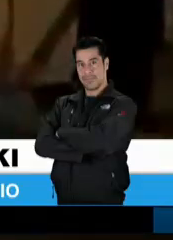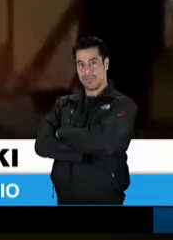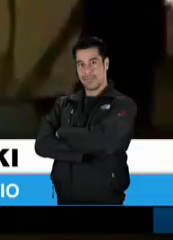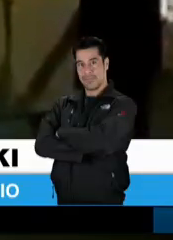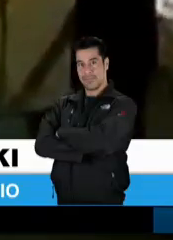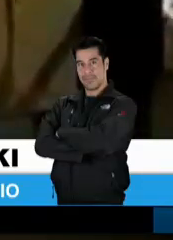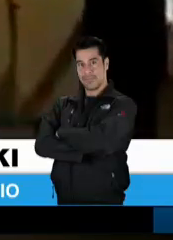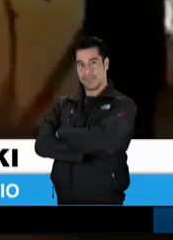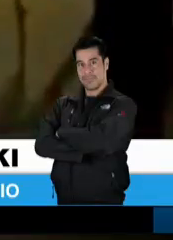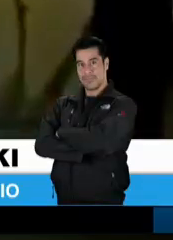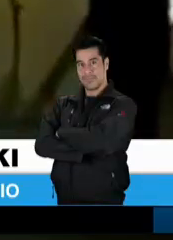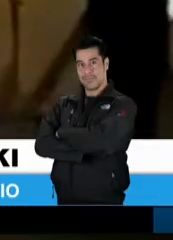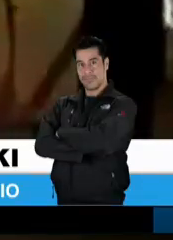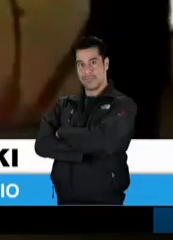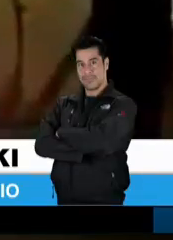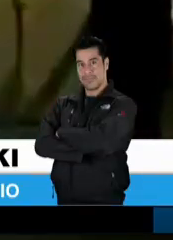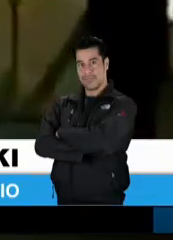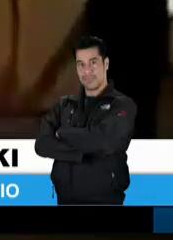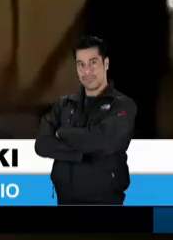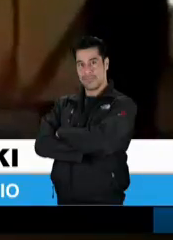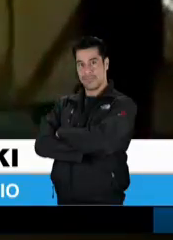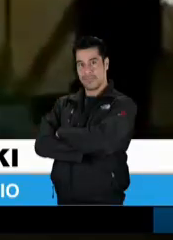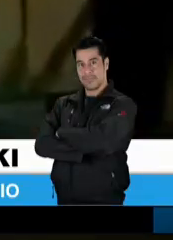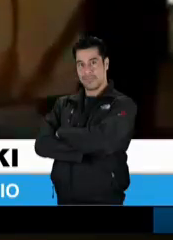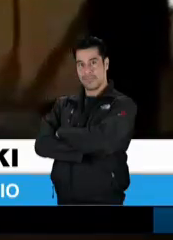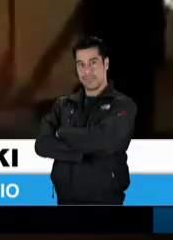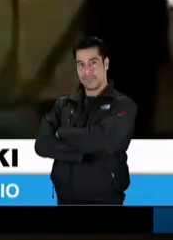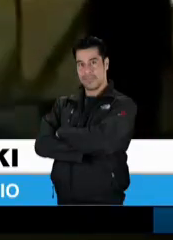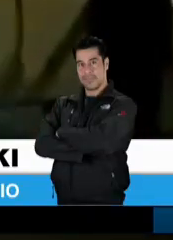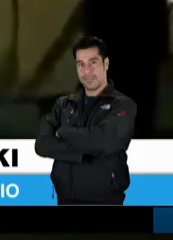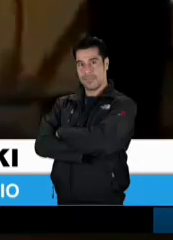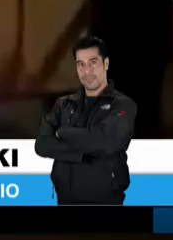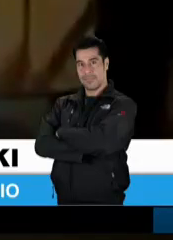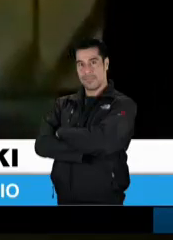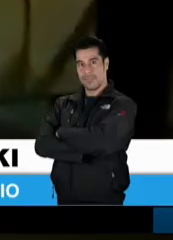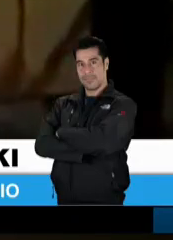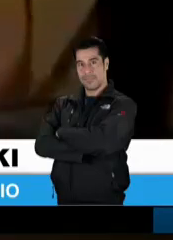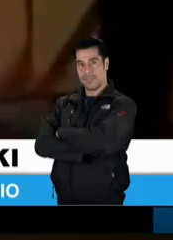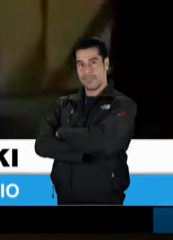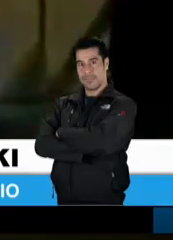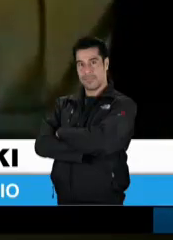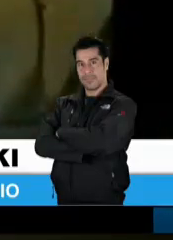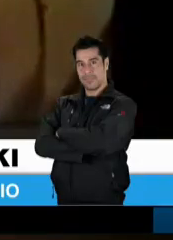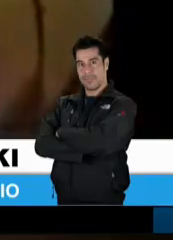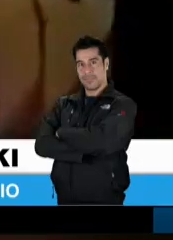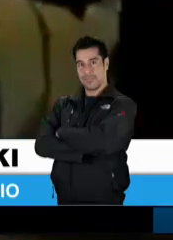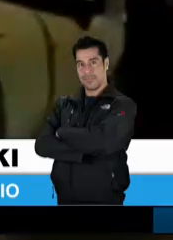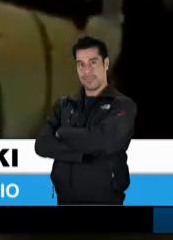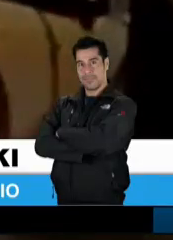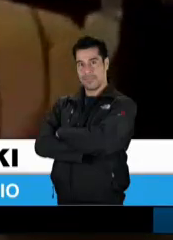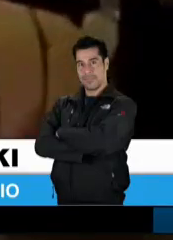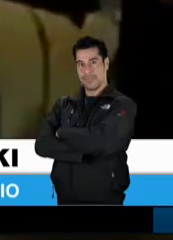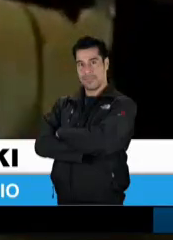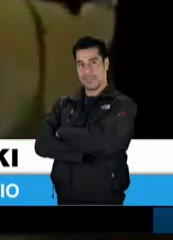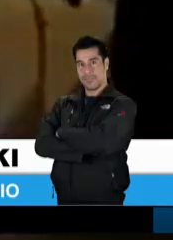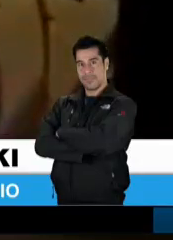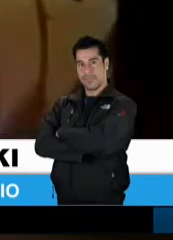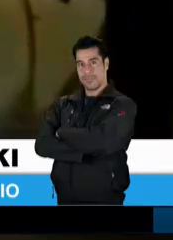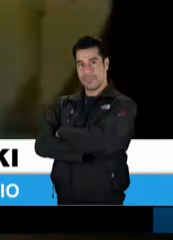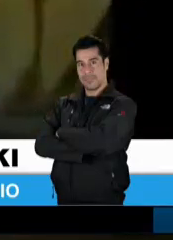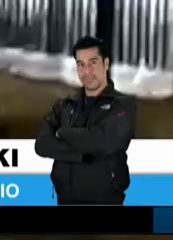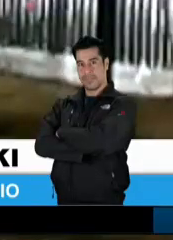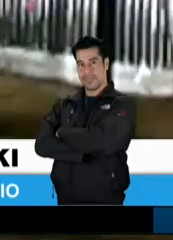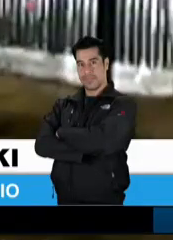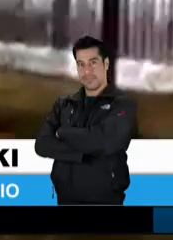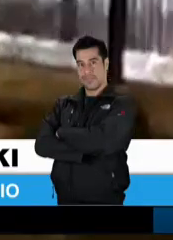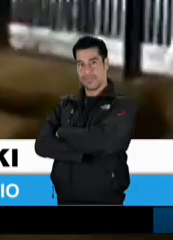documentación, y es por eso que esta víctima está identificada. ¿Qué dicen los vecinos respecto a lo que escucharon en horas de anoche? Los balazos, los disparos, estaban